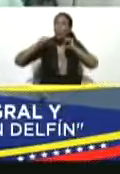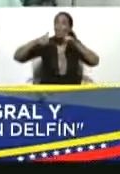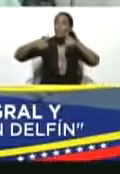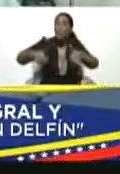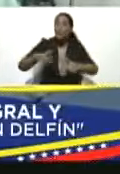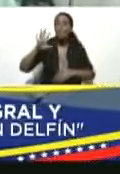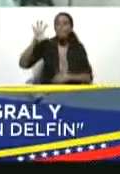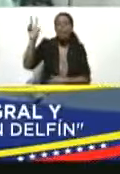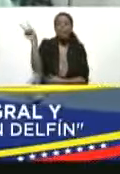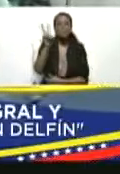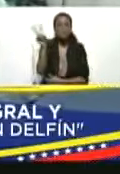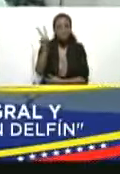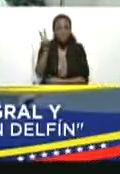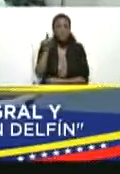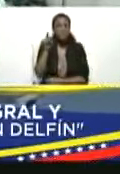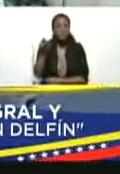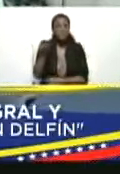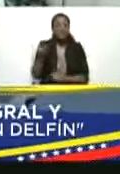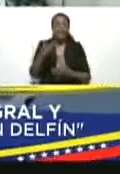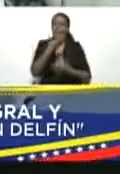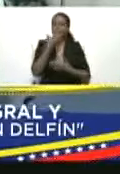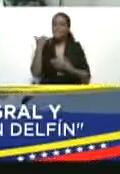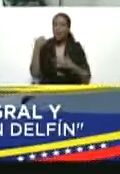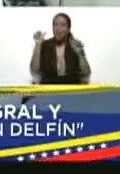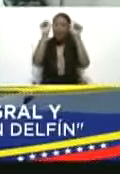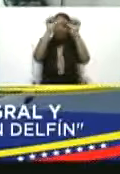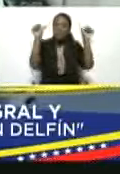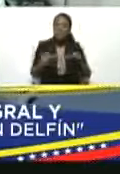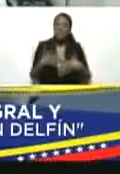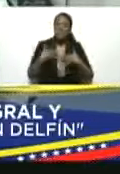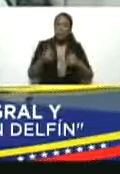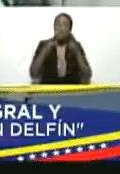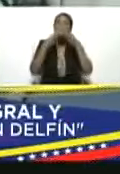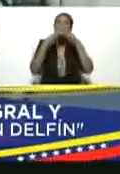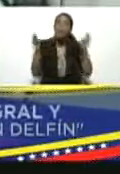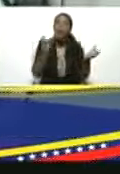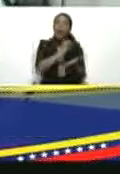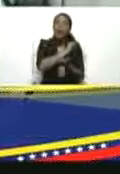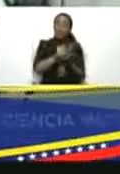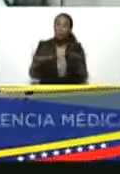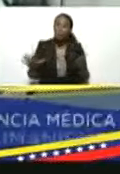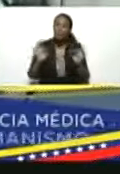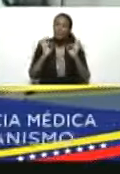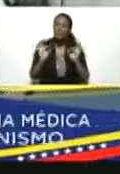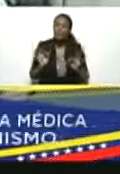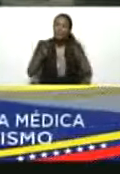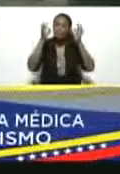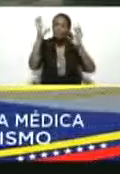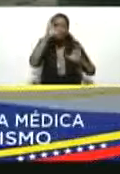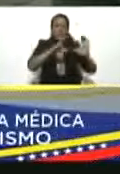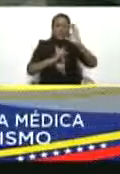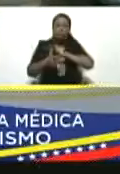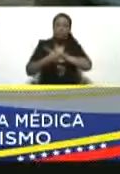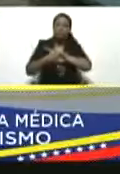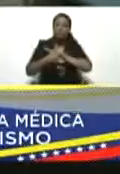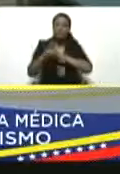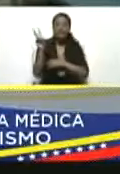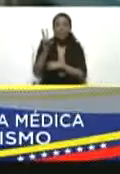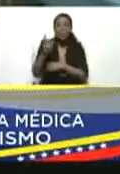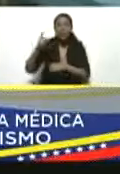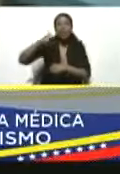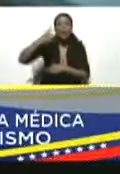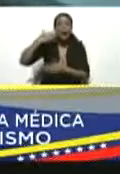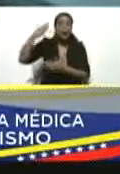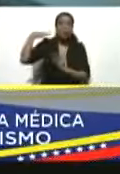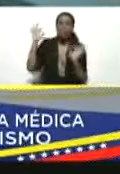toca a la patria venezolana el mejor sistema de salud público gratuito científico y de calidad que Venezuela haya tenido